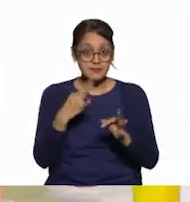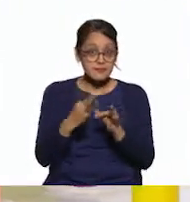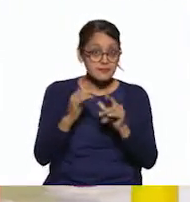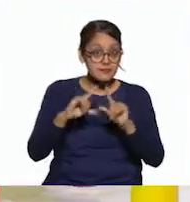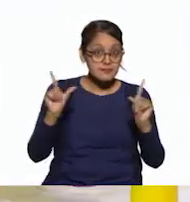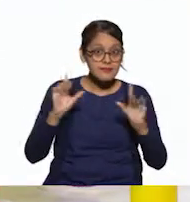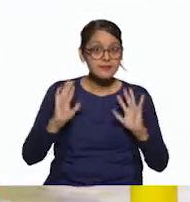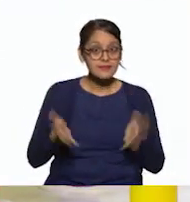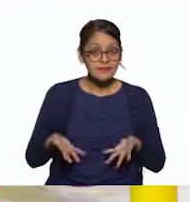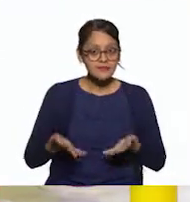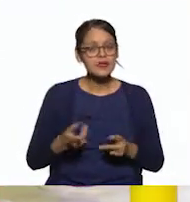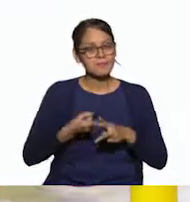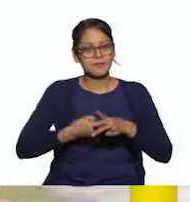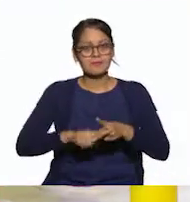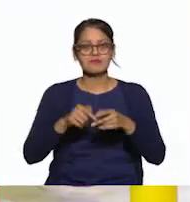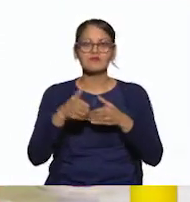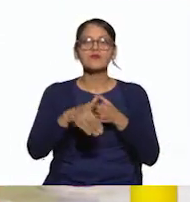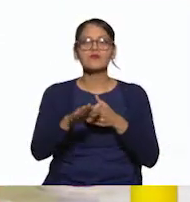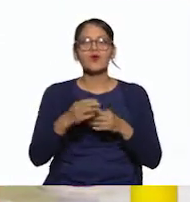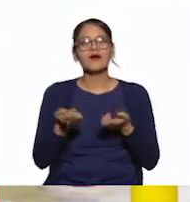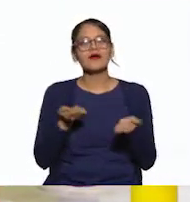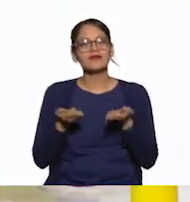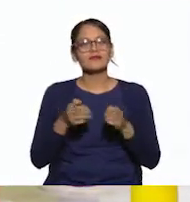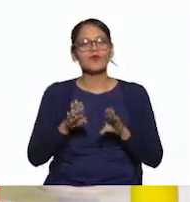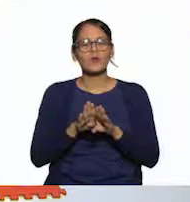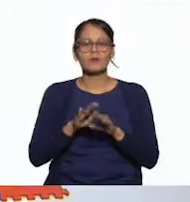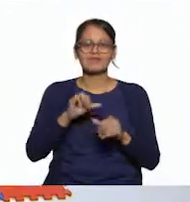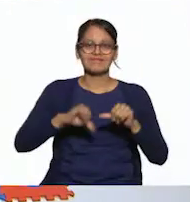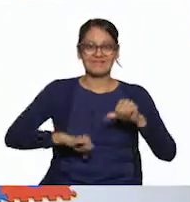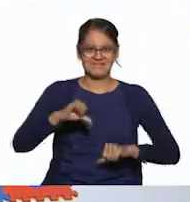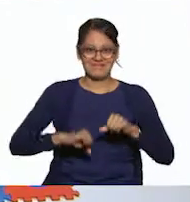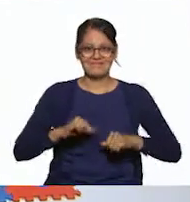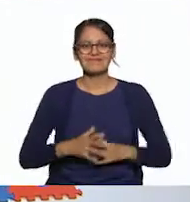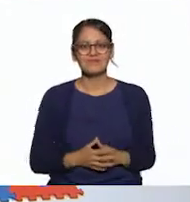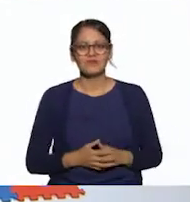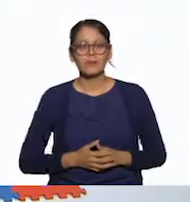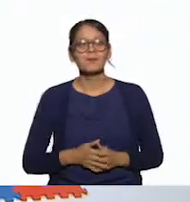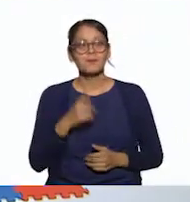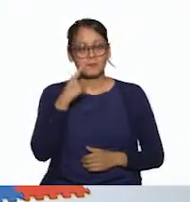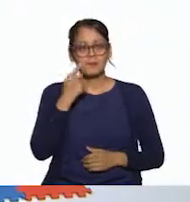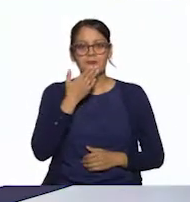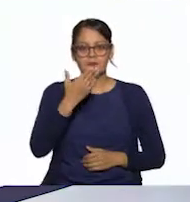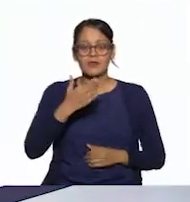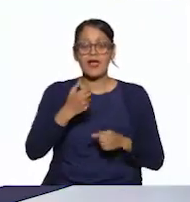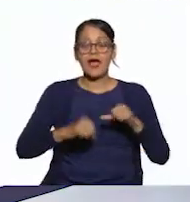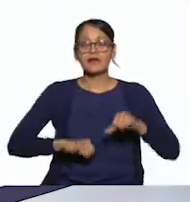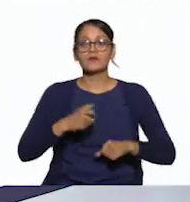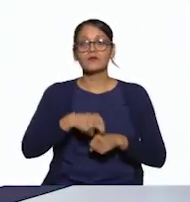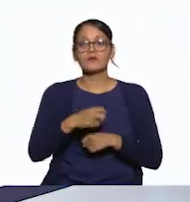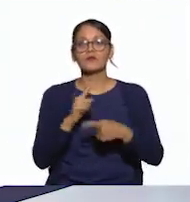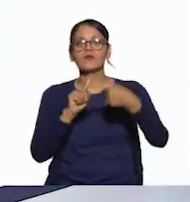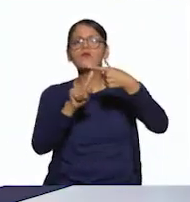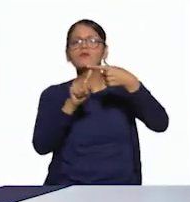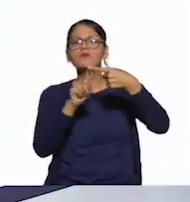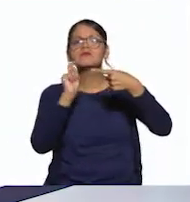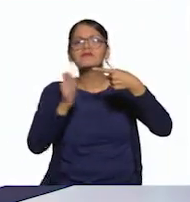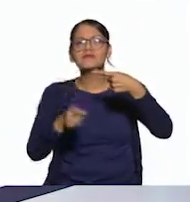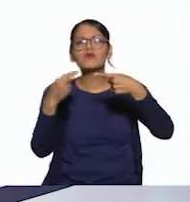están listos? Pues vamos a comenzar con estos ejercicios. Muy bien, Pilar. Y bueno, la actividad número uno se llama